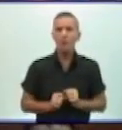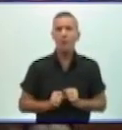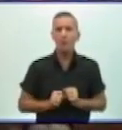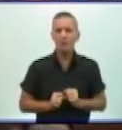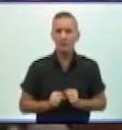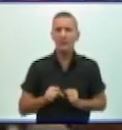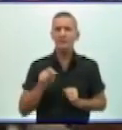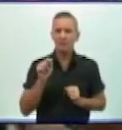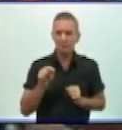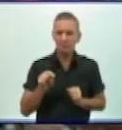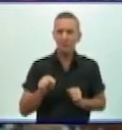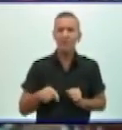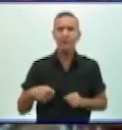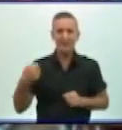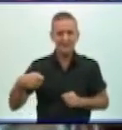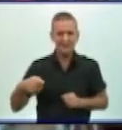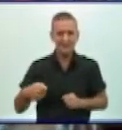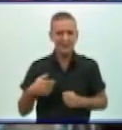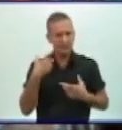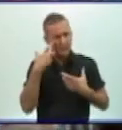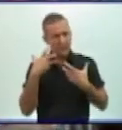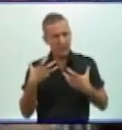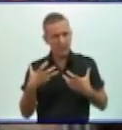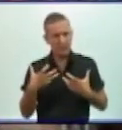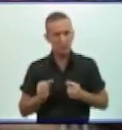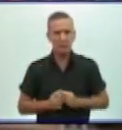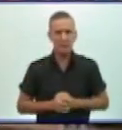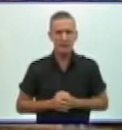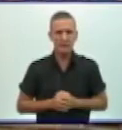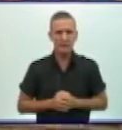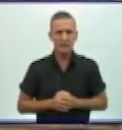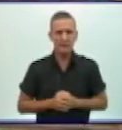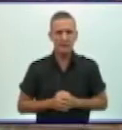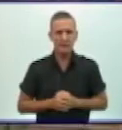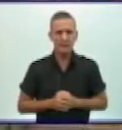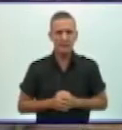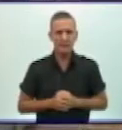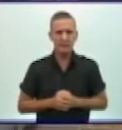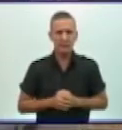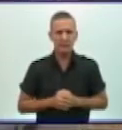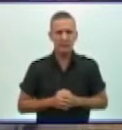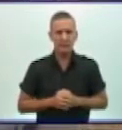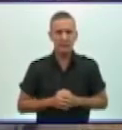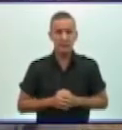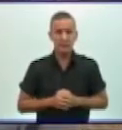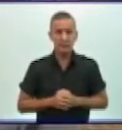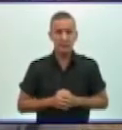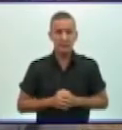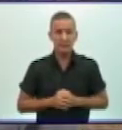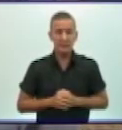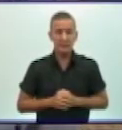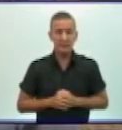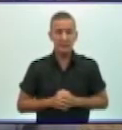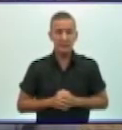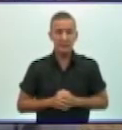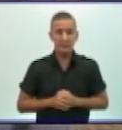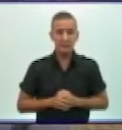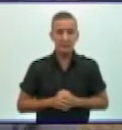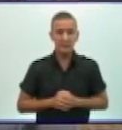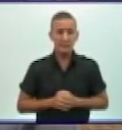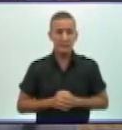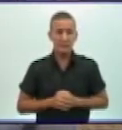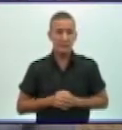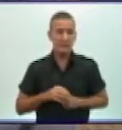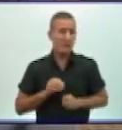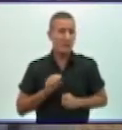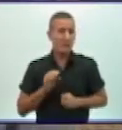que yo pues realice una actividad. Pero también algo en lo que a veces ellos no se fijan mucho. ¿Dónde he hecho el papel del maní que a lo mejor me como, el